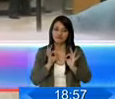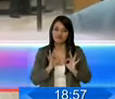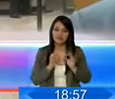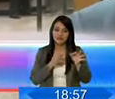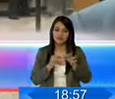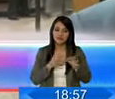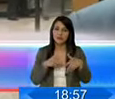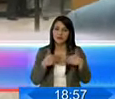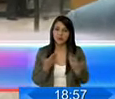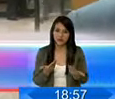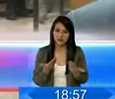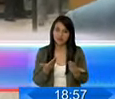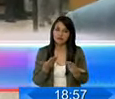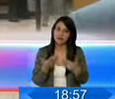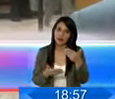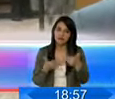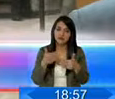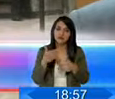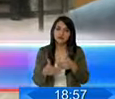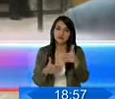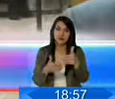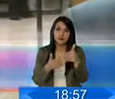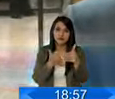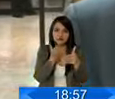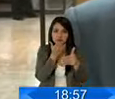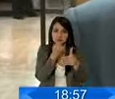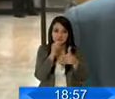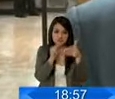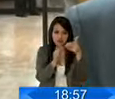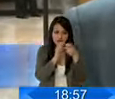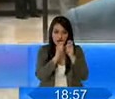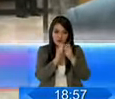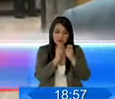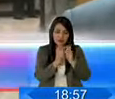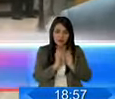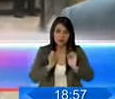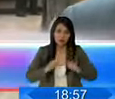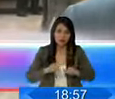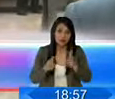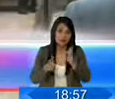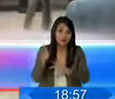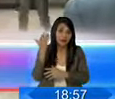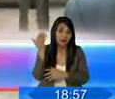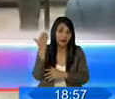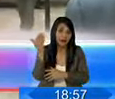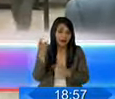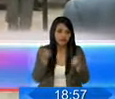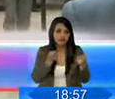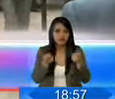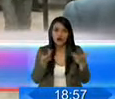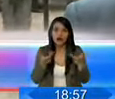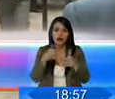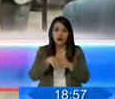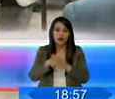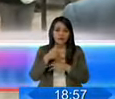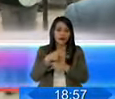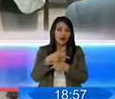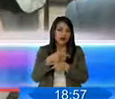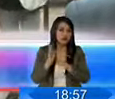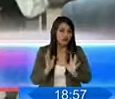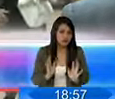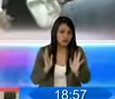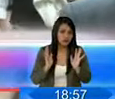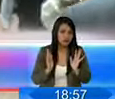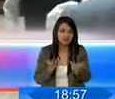que se dé un giro en determinadas falencias que puede haber tenido el alcalde a través del manejo dentro del Consejo Metropolitano y que no